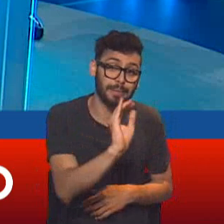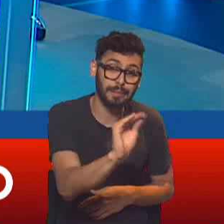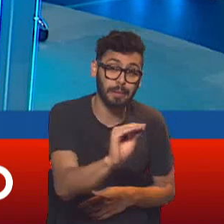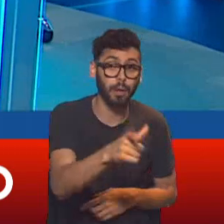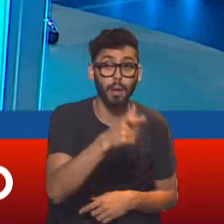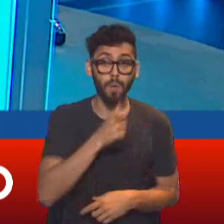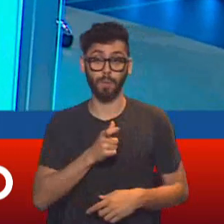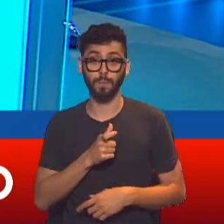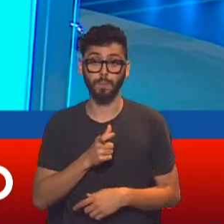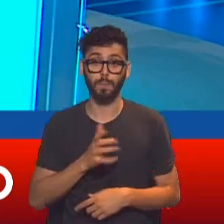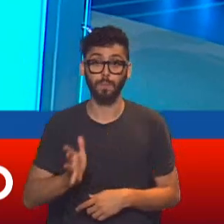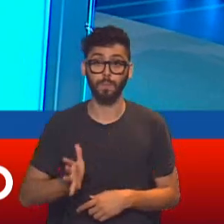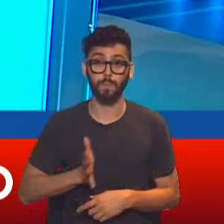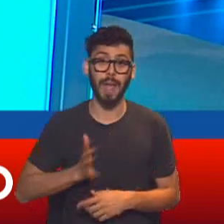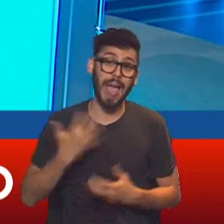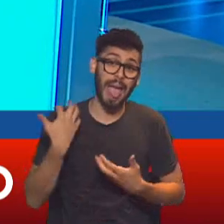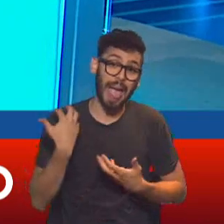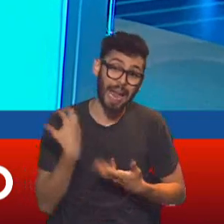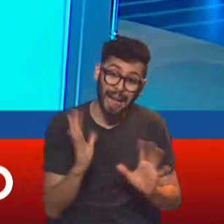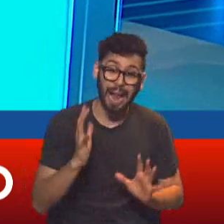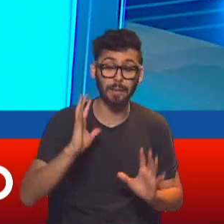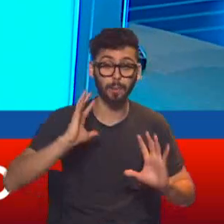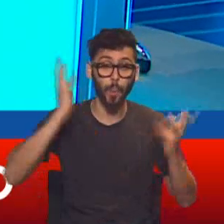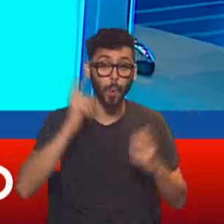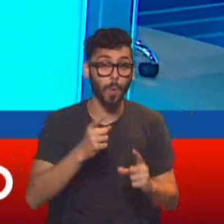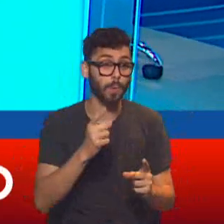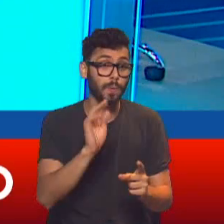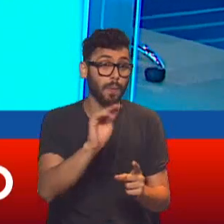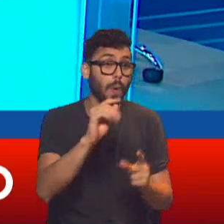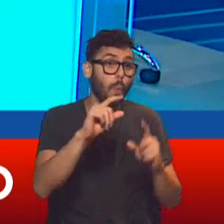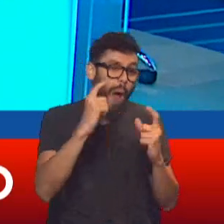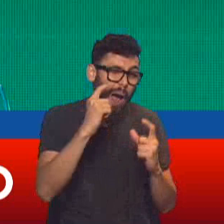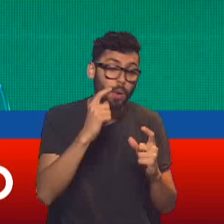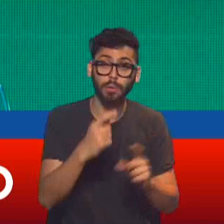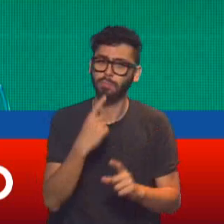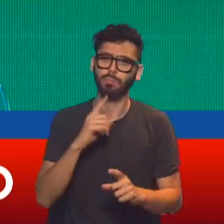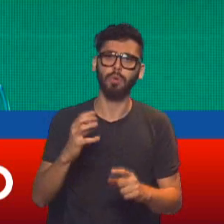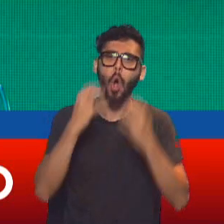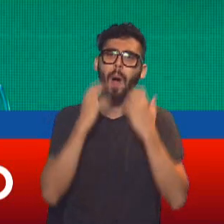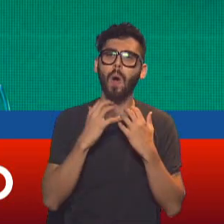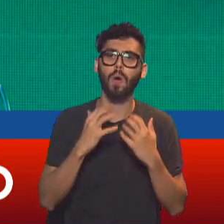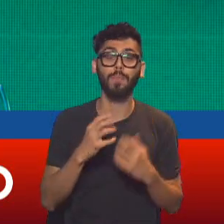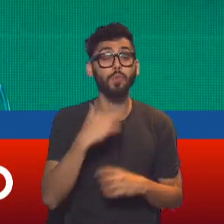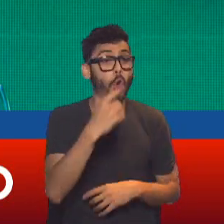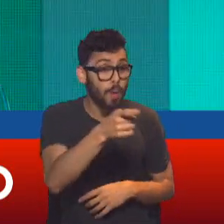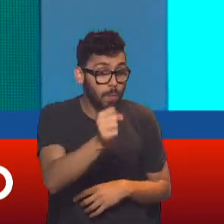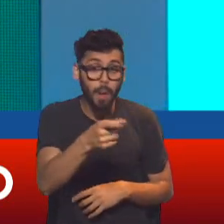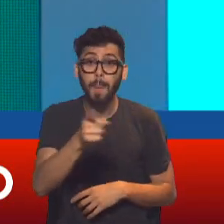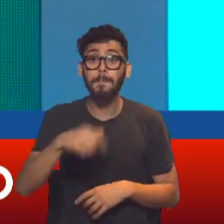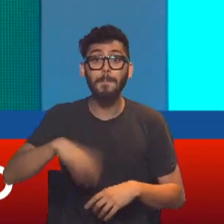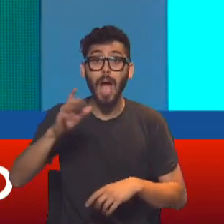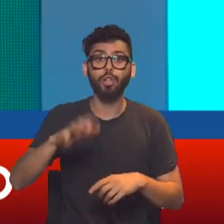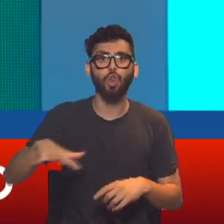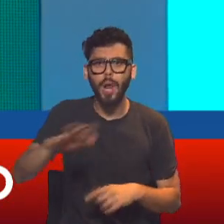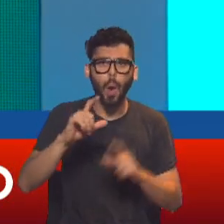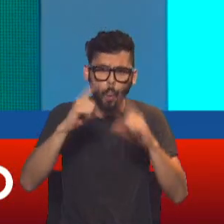respuestas en términos generales son agresivas. De quien no usa el barbijo porque prefiere ir También con la es cara cierto, descubierta. No sé si te pasó a vos que la mayoría usa